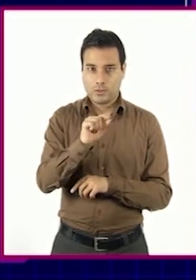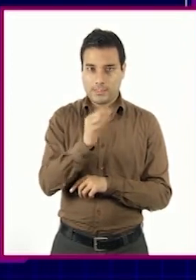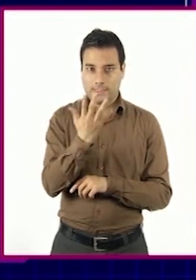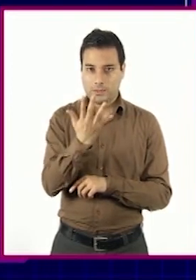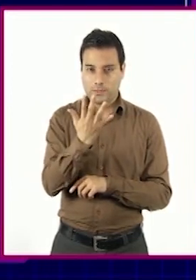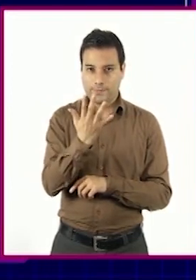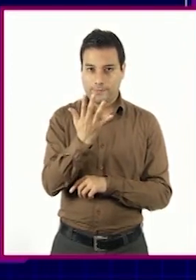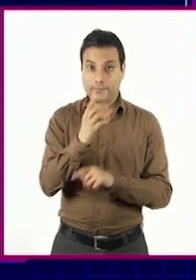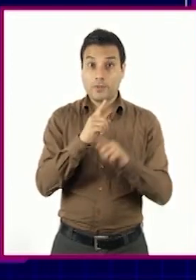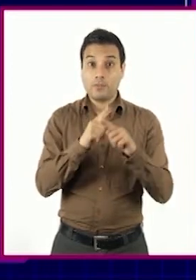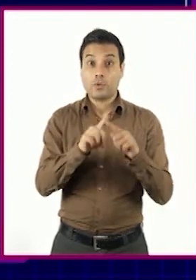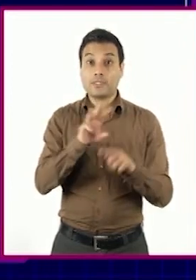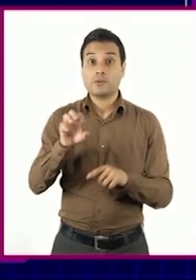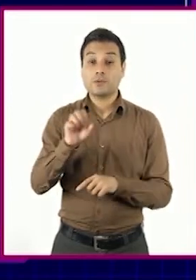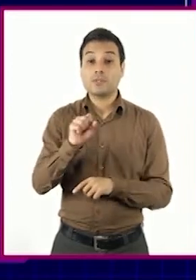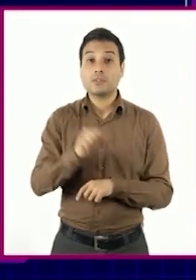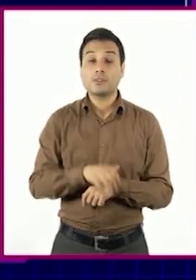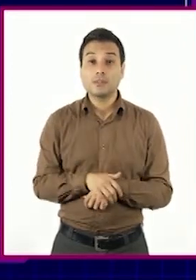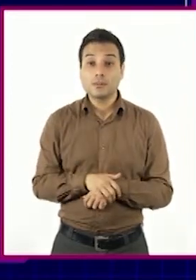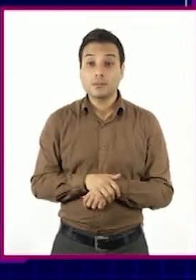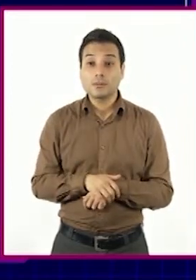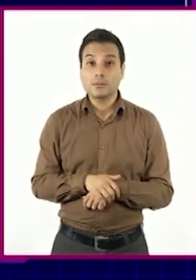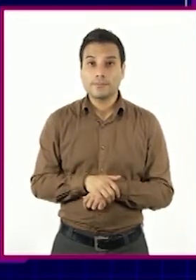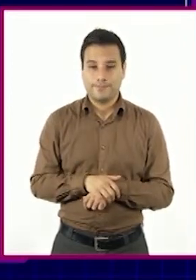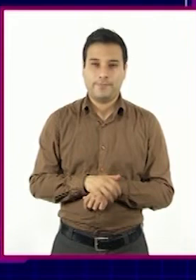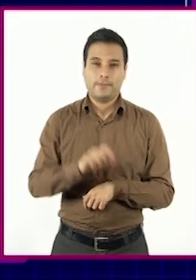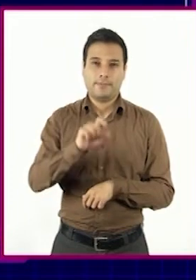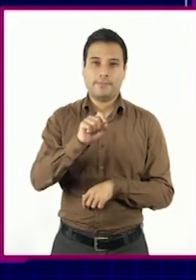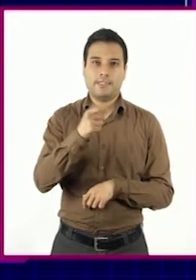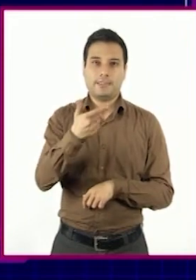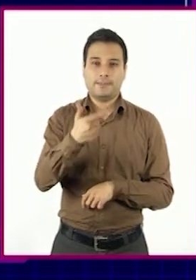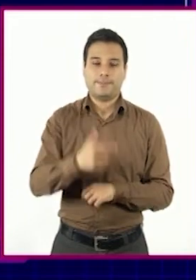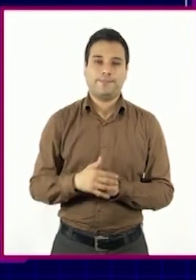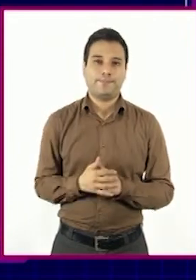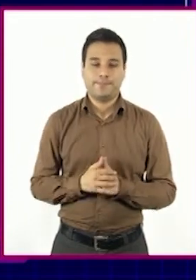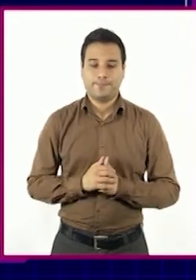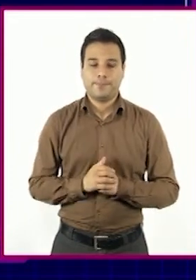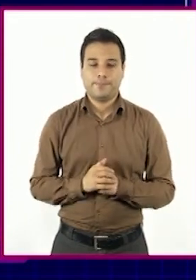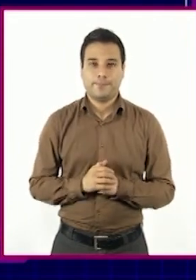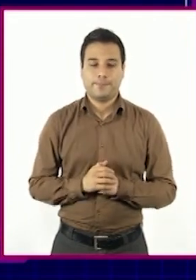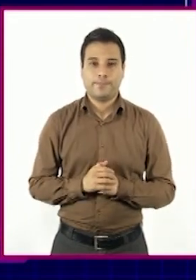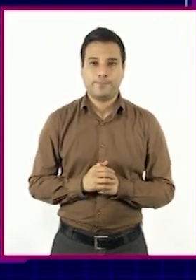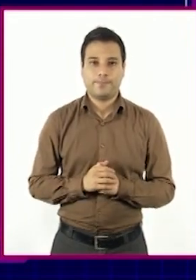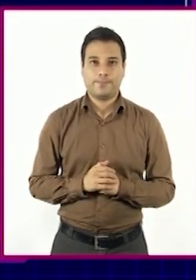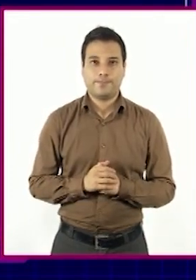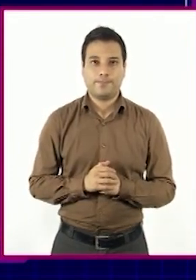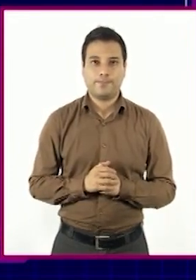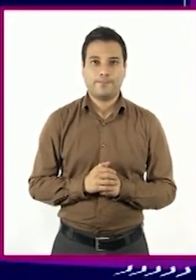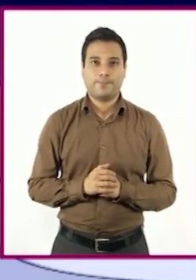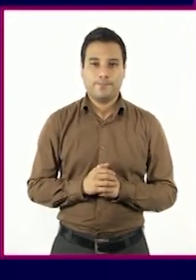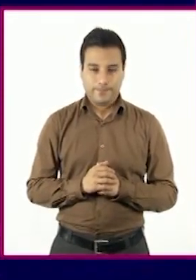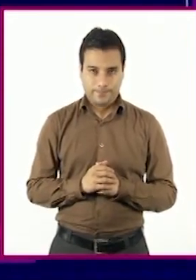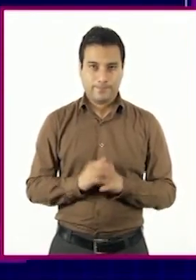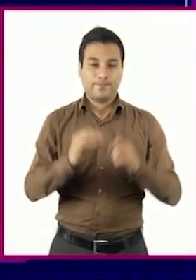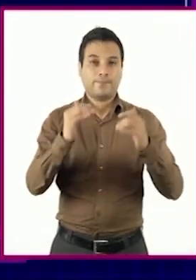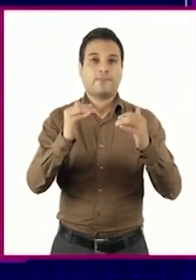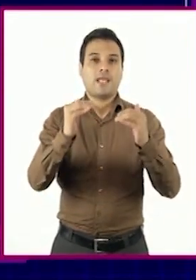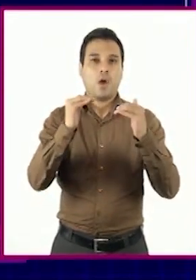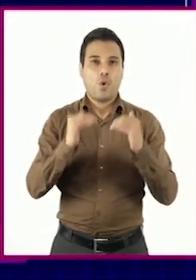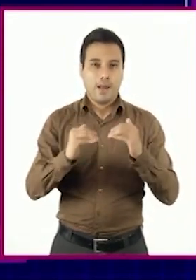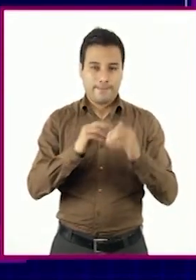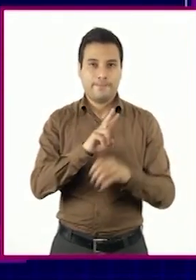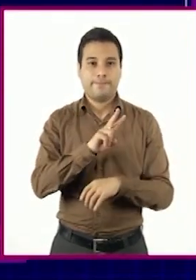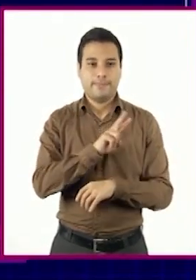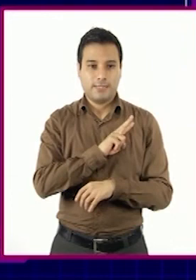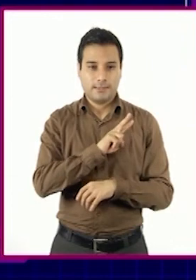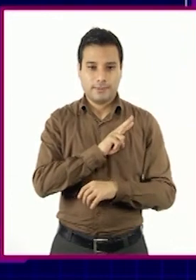0.075. Al multiplicarlo por 360 grados, el ángulo es 27 grados. Es el turno de Vicente.